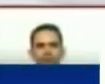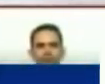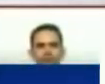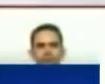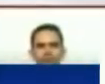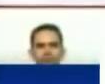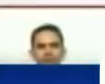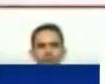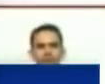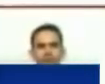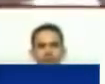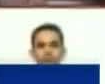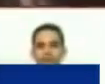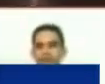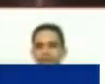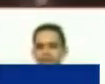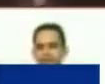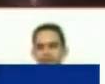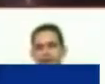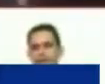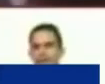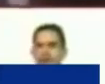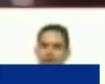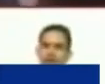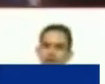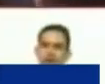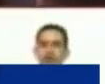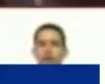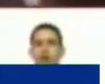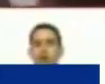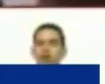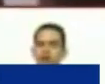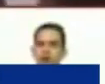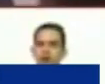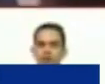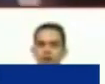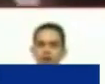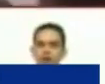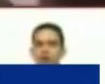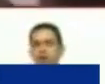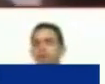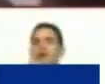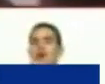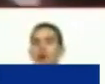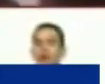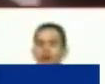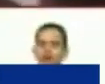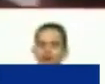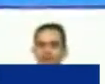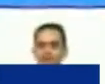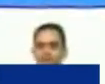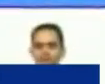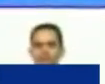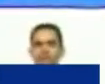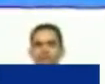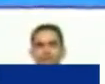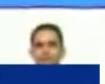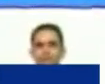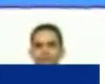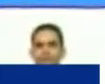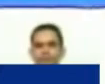Presidente del Congreso Nacional, Luis Rolando Redondo Guifarro,